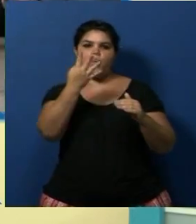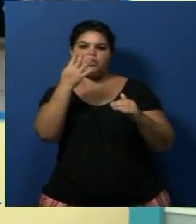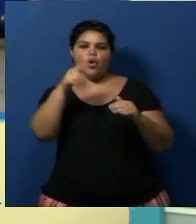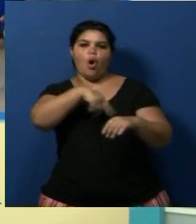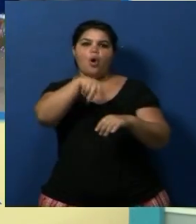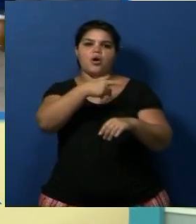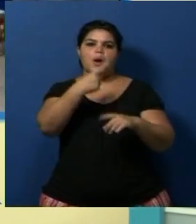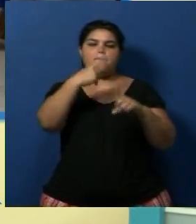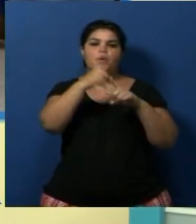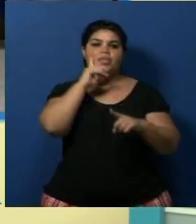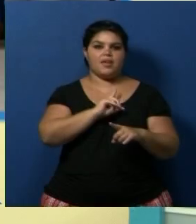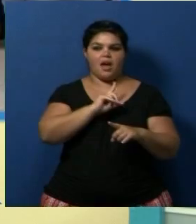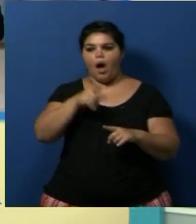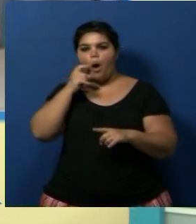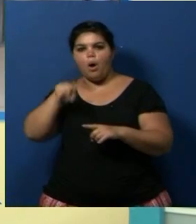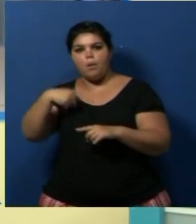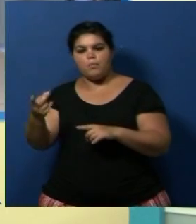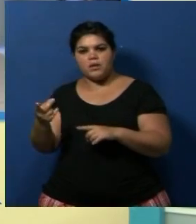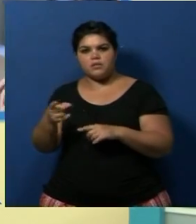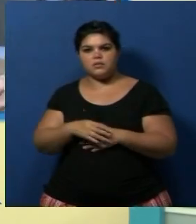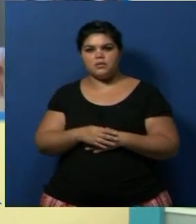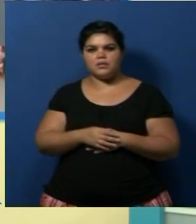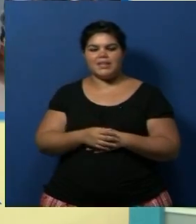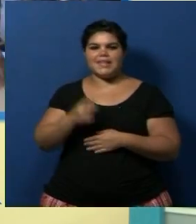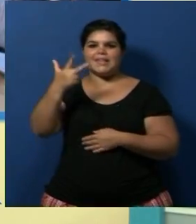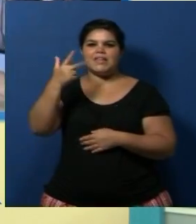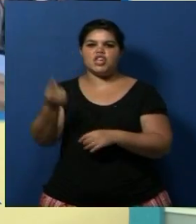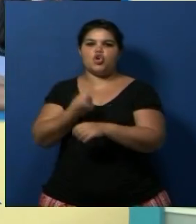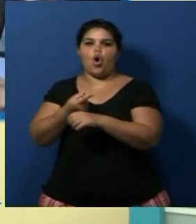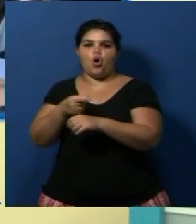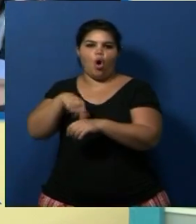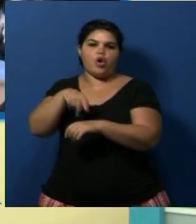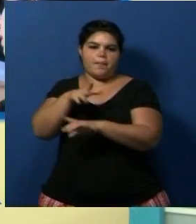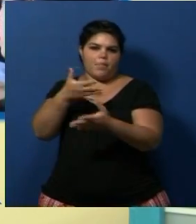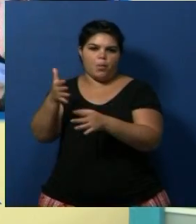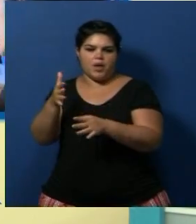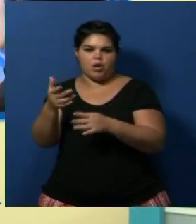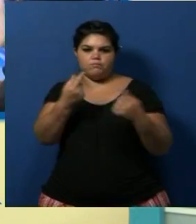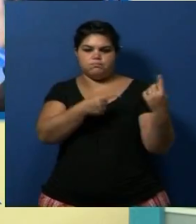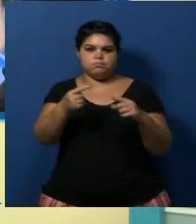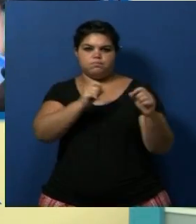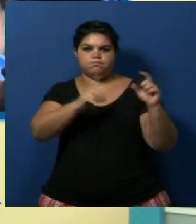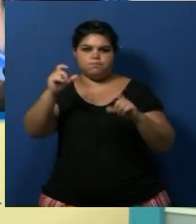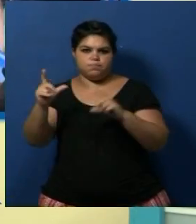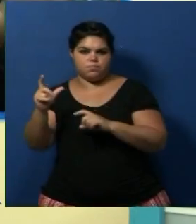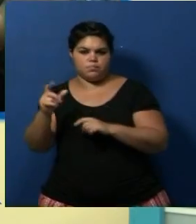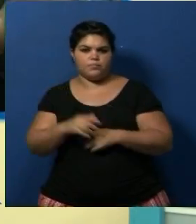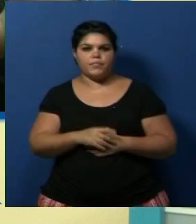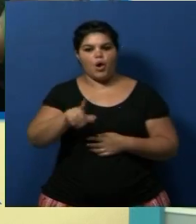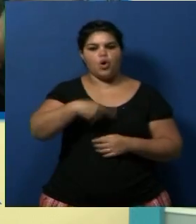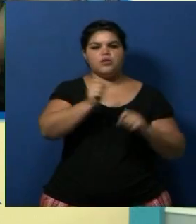día, mientras que los hombres un poquito más de 3 horas diarias. Claro. Y hay otras mediciones en ese sentido, por ejemplo,